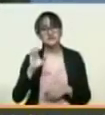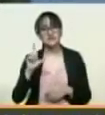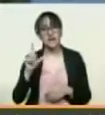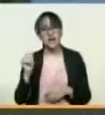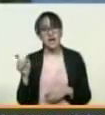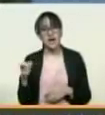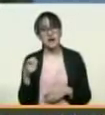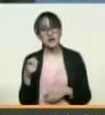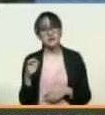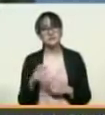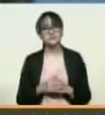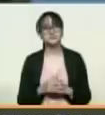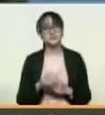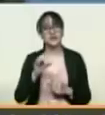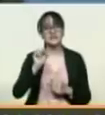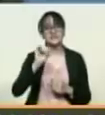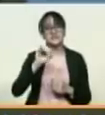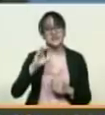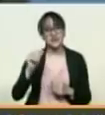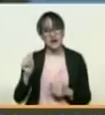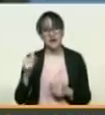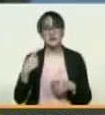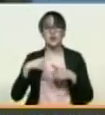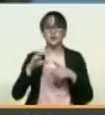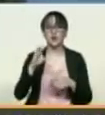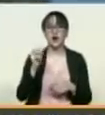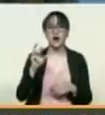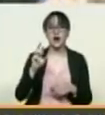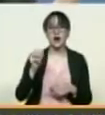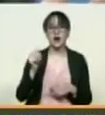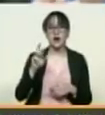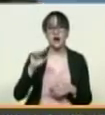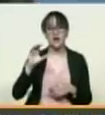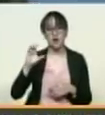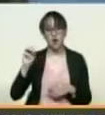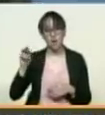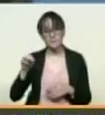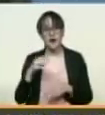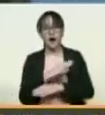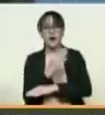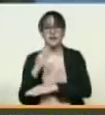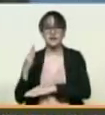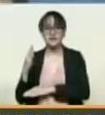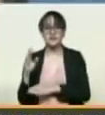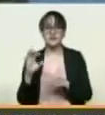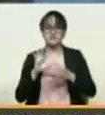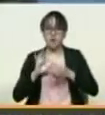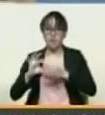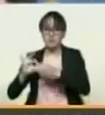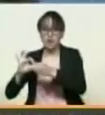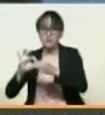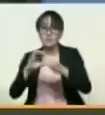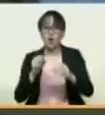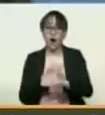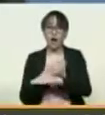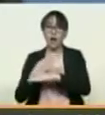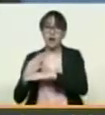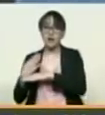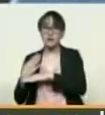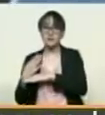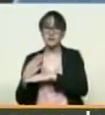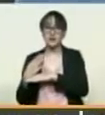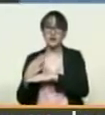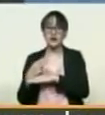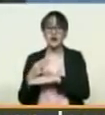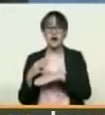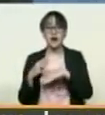el SICA en América Central, y está el CARICOM en el Caribe, y luego nos vamos unificando. Está el ALBA, que tiene tanto América del Sur,